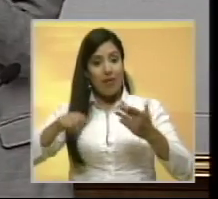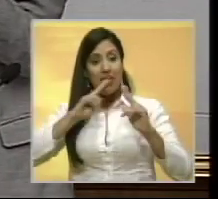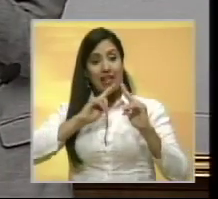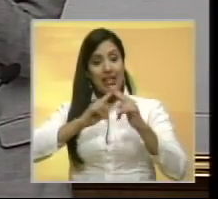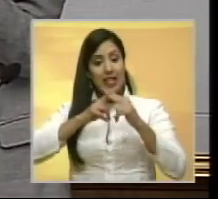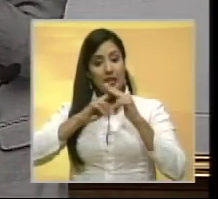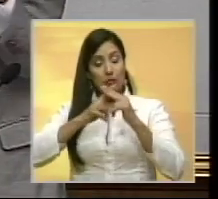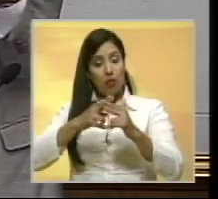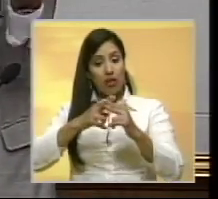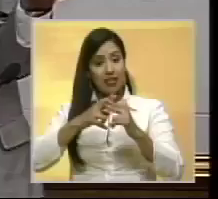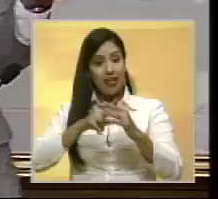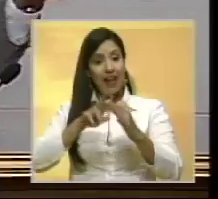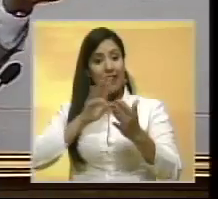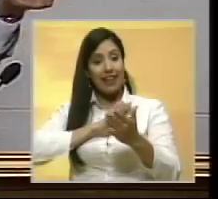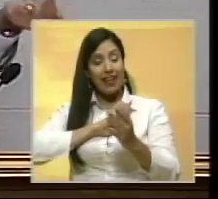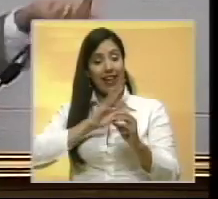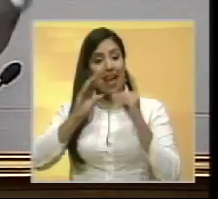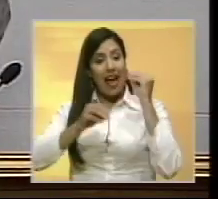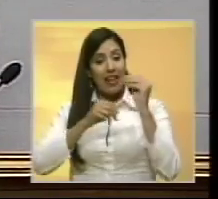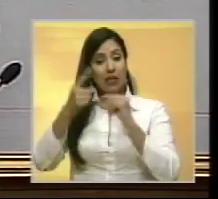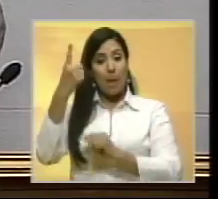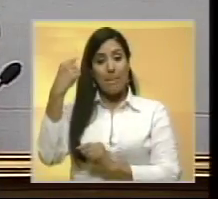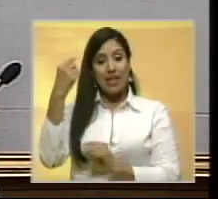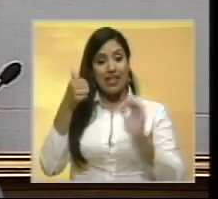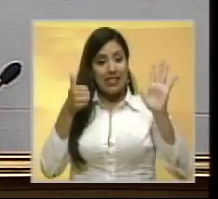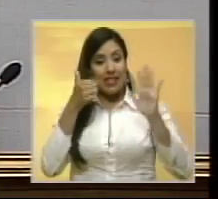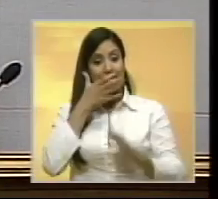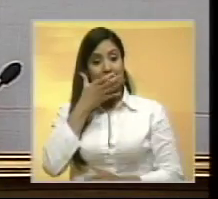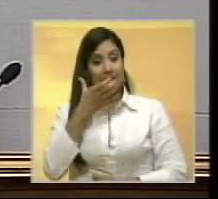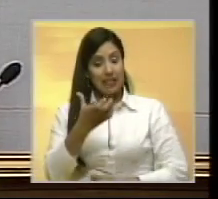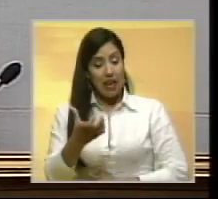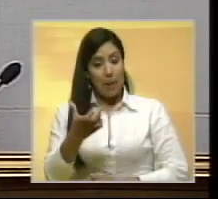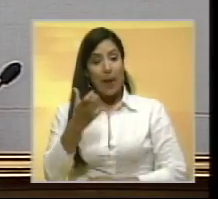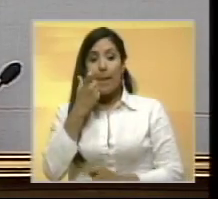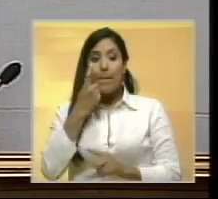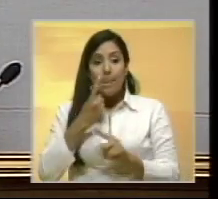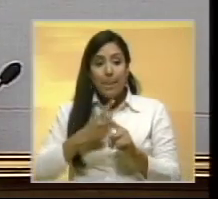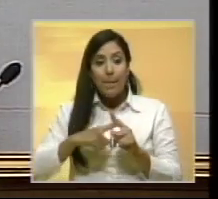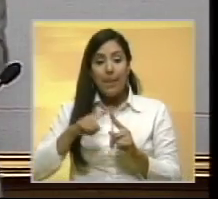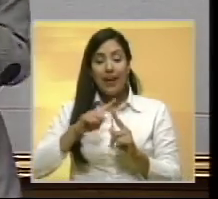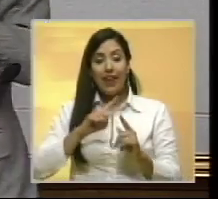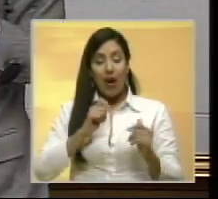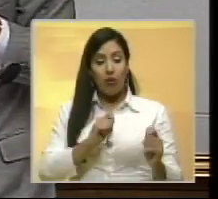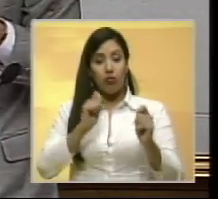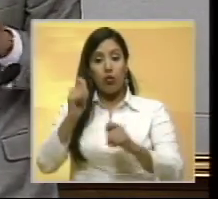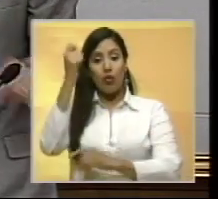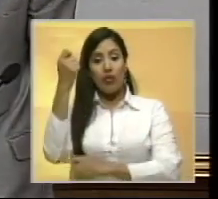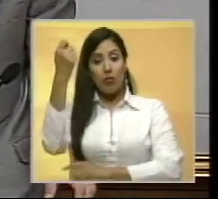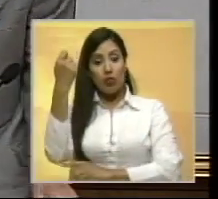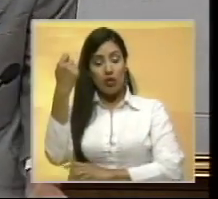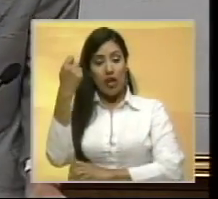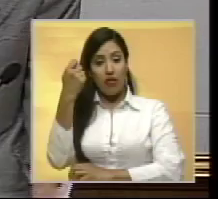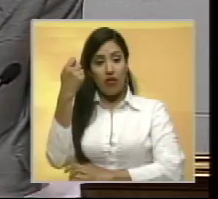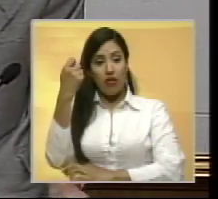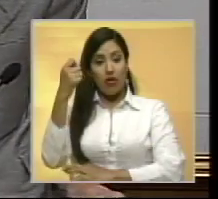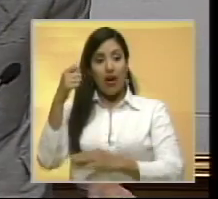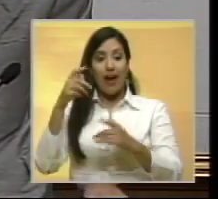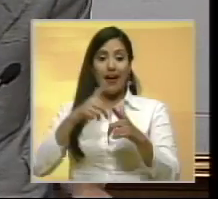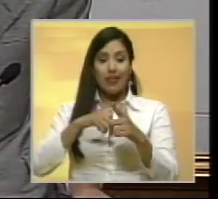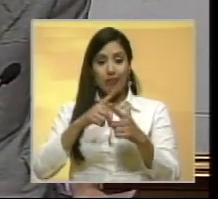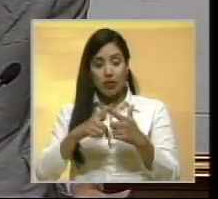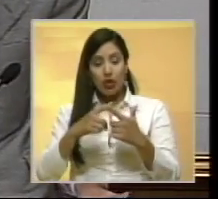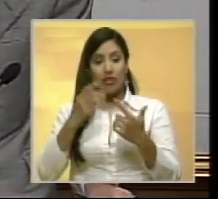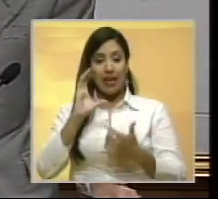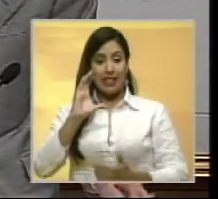resultados que fueron emitidos el pasado 6 de diciembre y que los convirtió en diputados electos. Entonces,